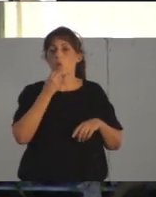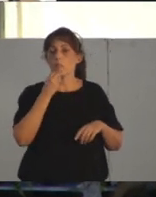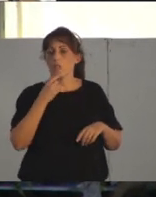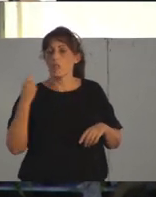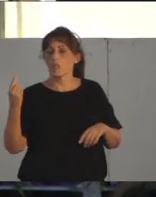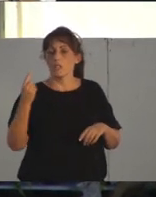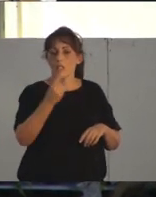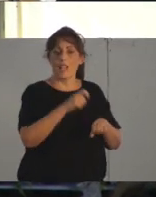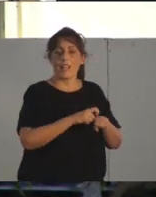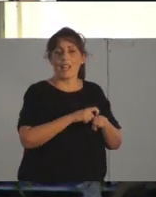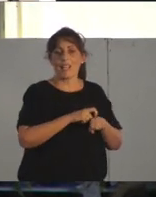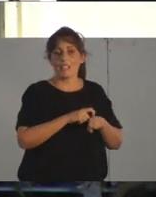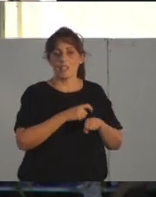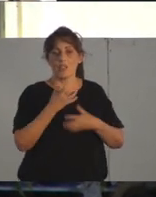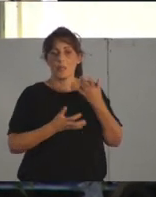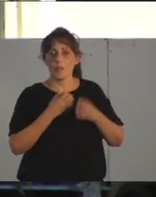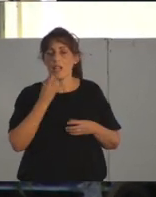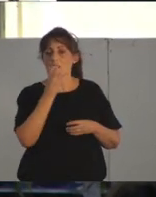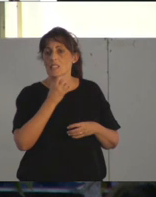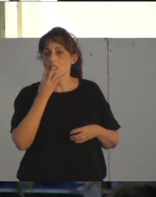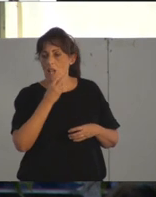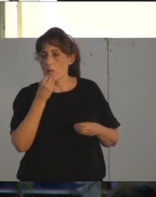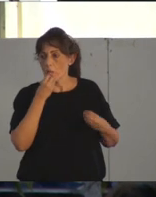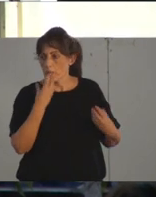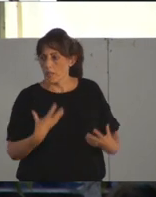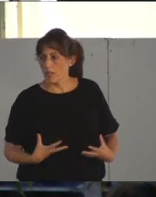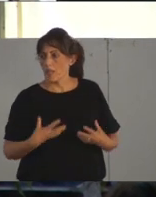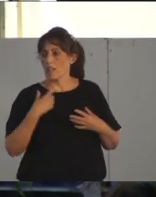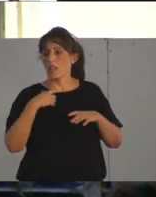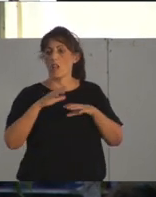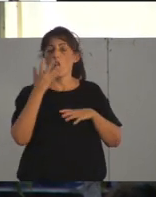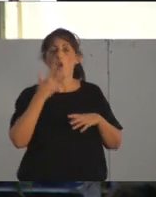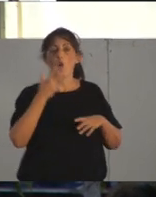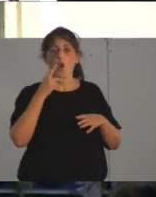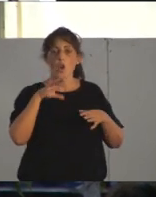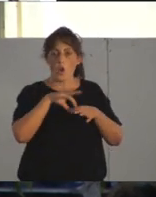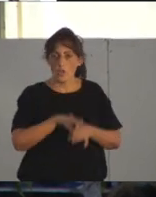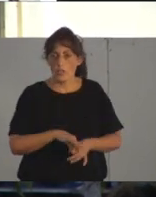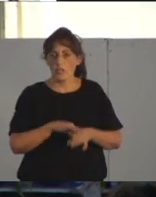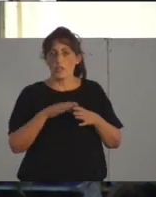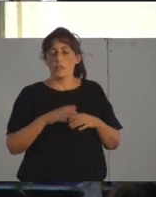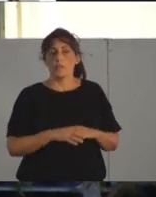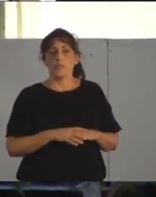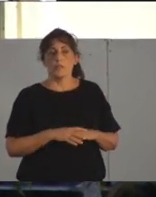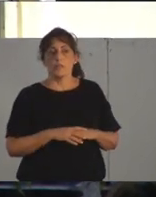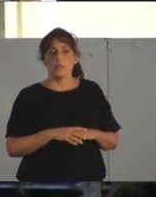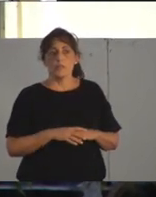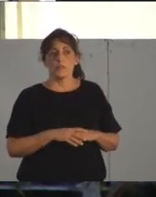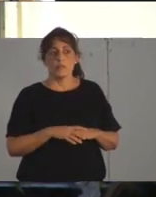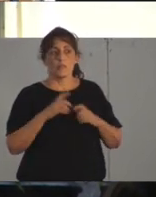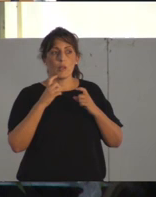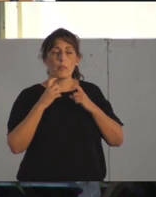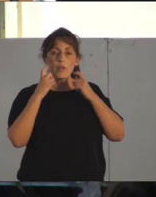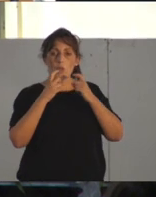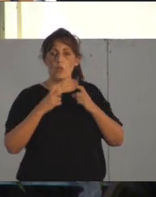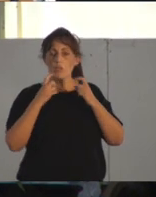los alimentos, manteniendo sus sabores, manteniendo su color prácticamente, pero consiguen